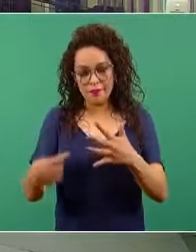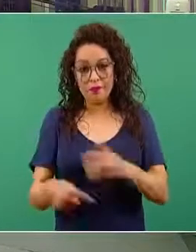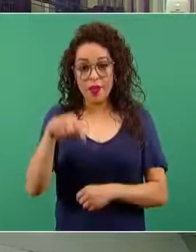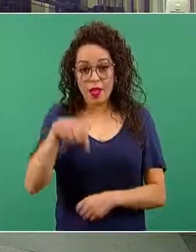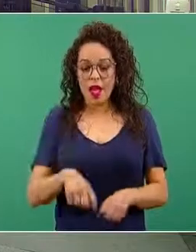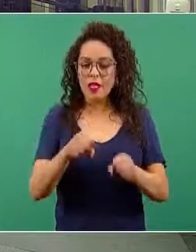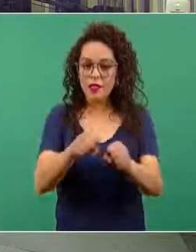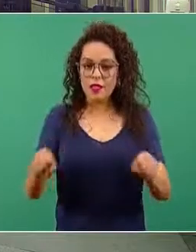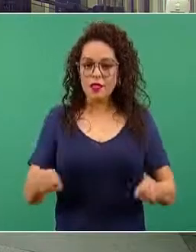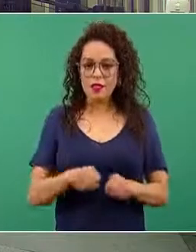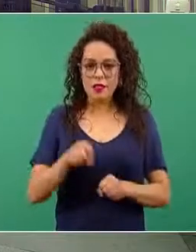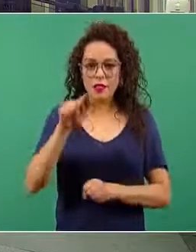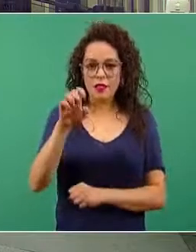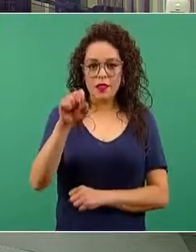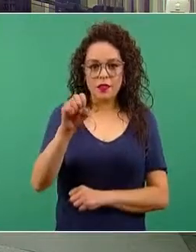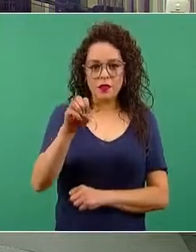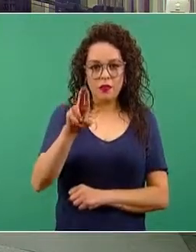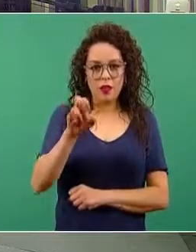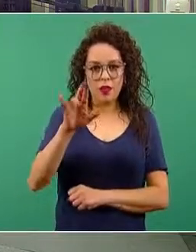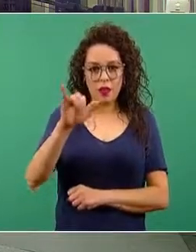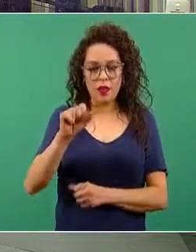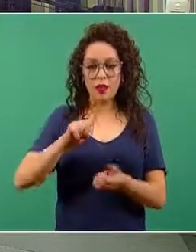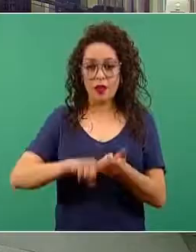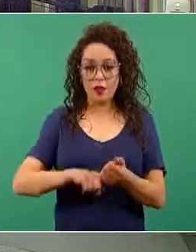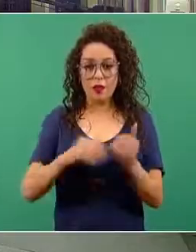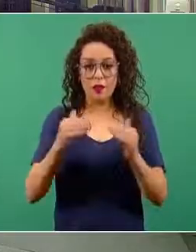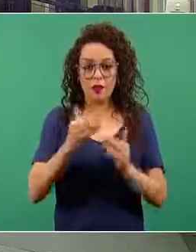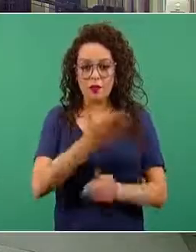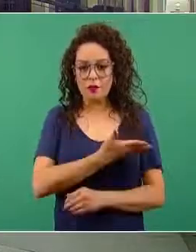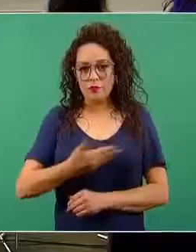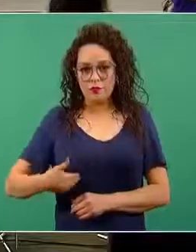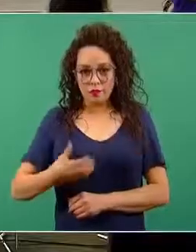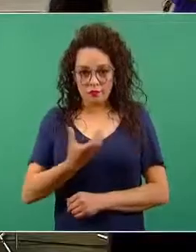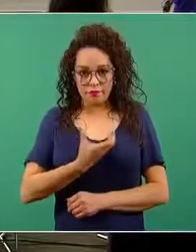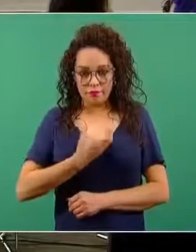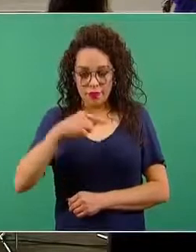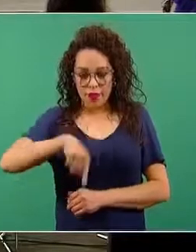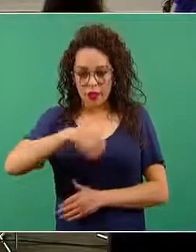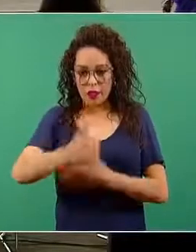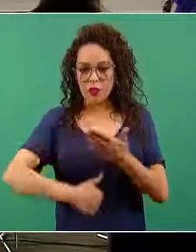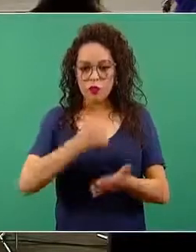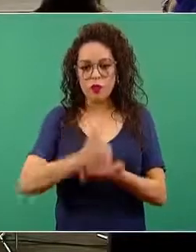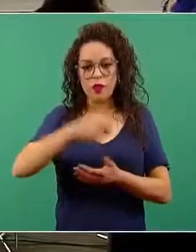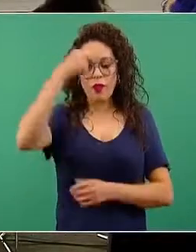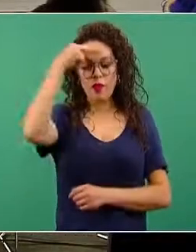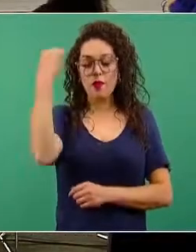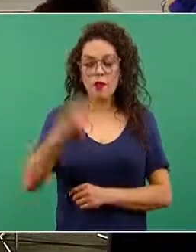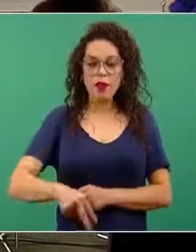Salón Tesorería del Palacio Nacional en la Ciudad de México.